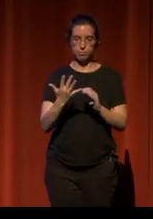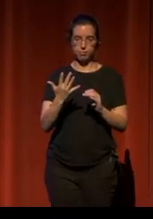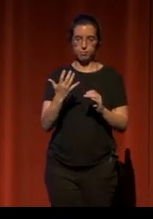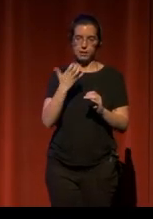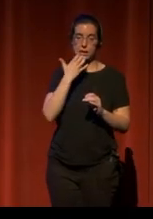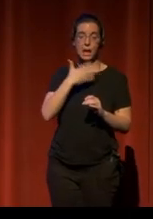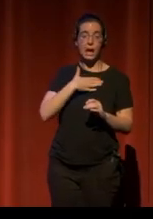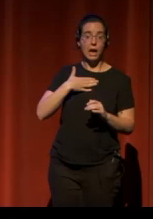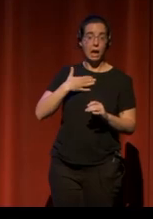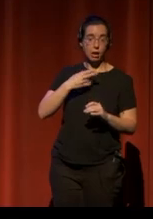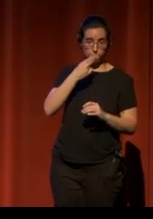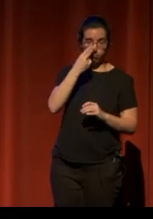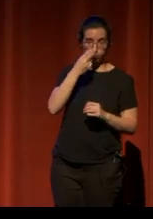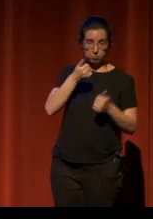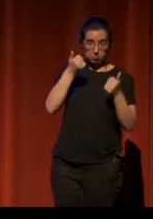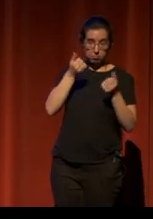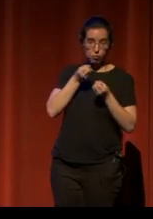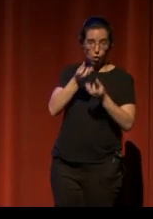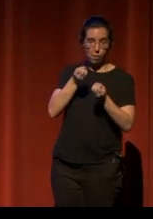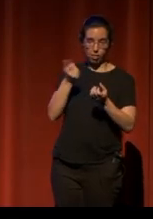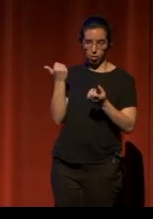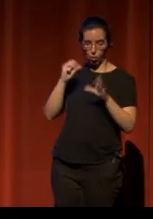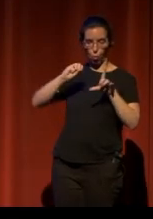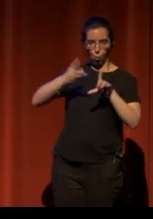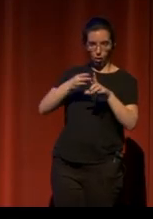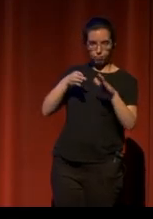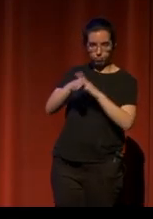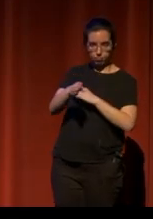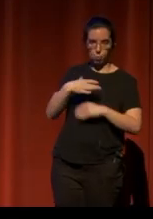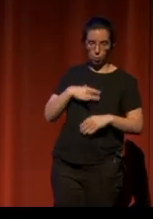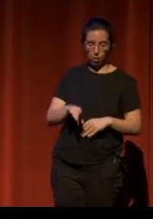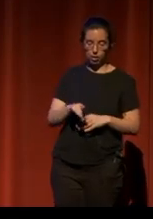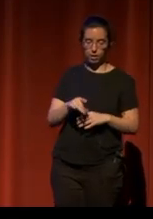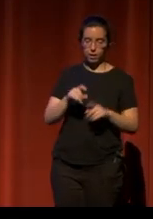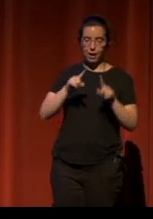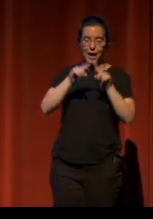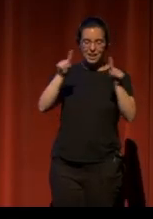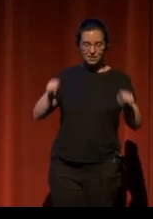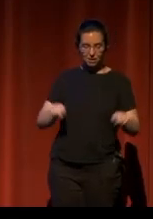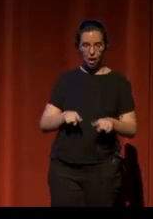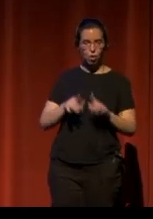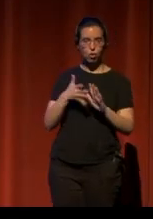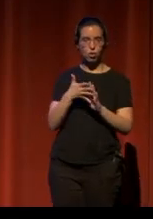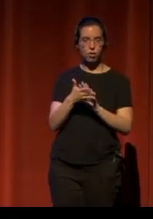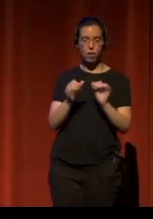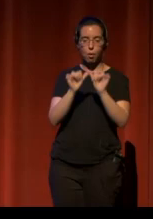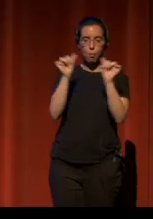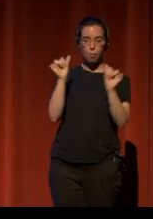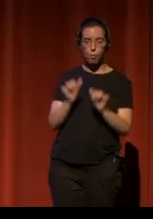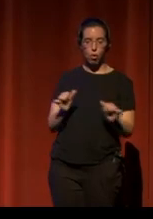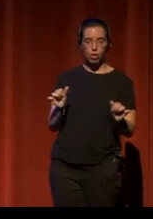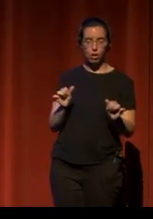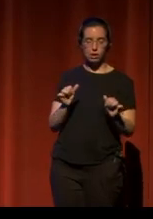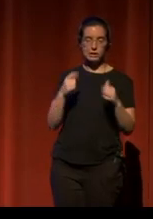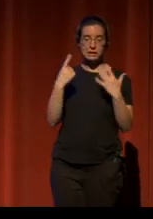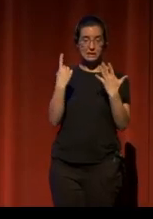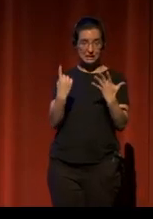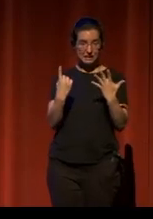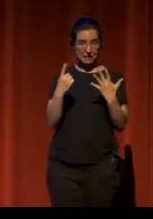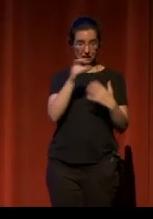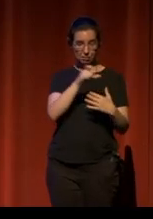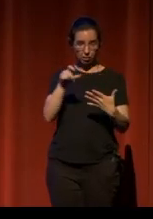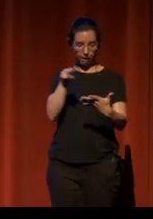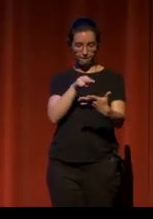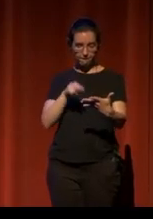en esta página web model.net el hexágono es esto no el modelo hexagonal estos seis vectores seis